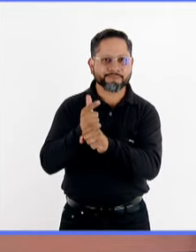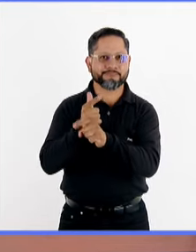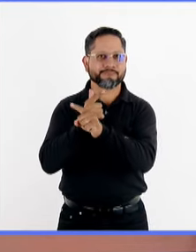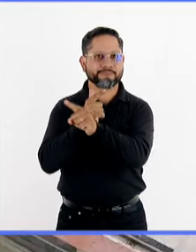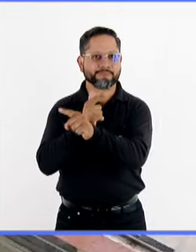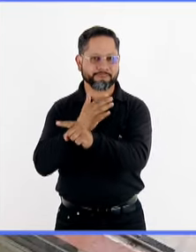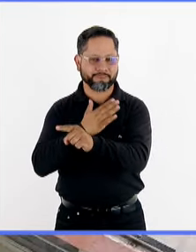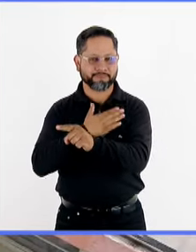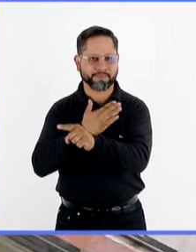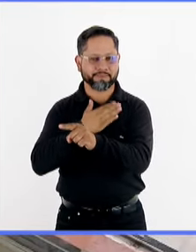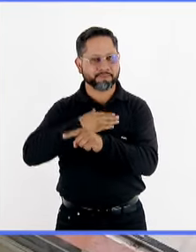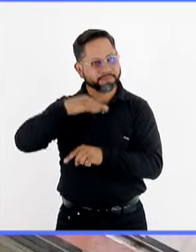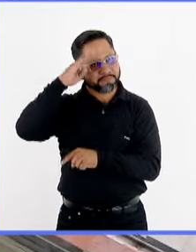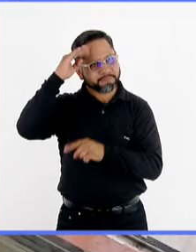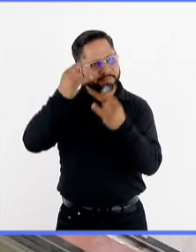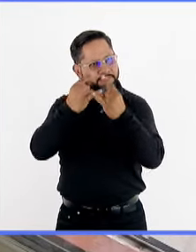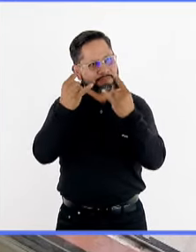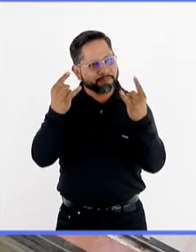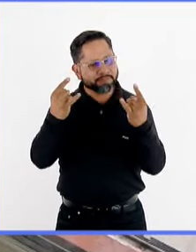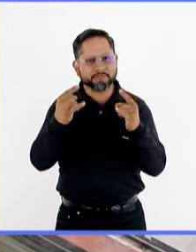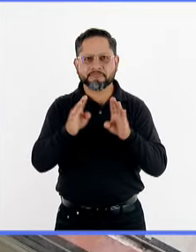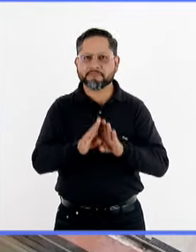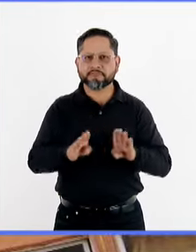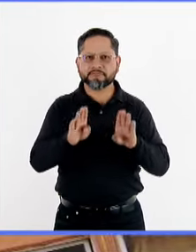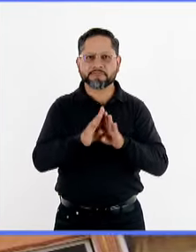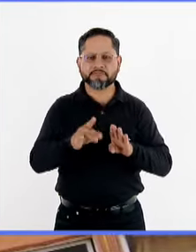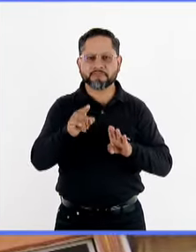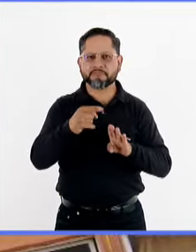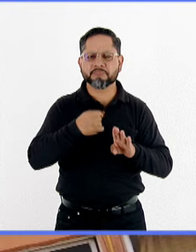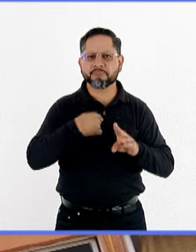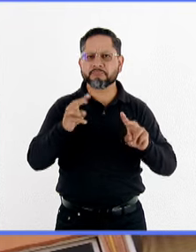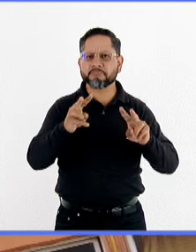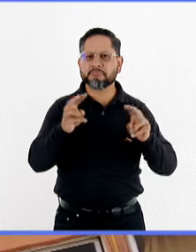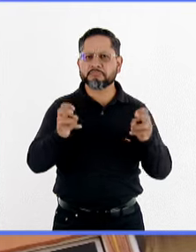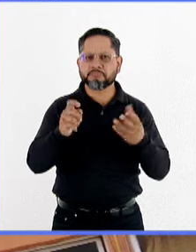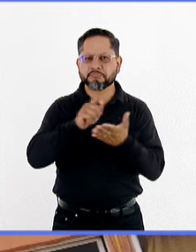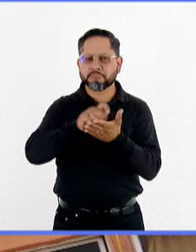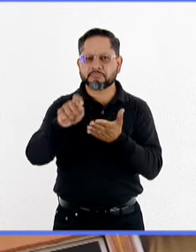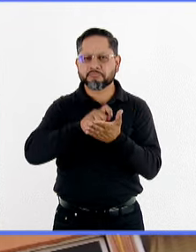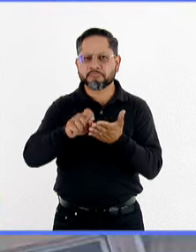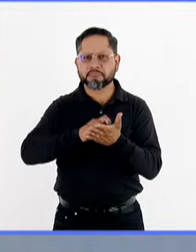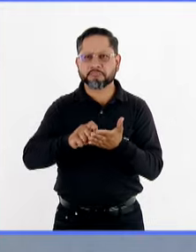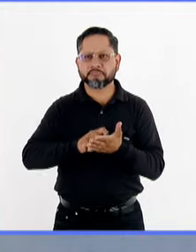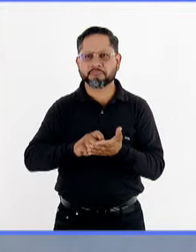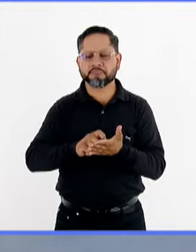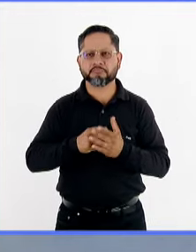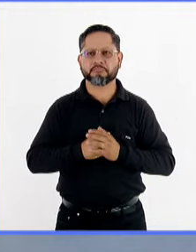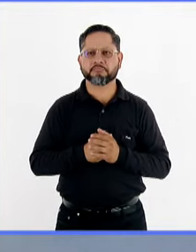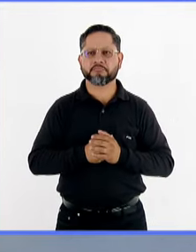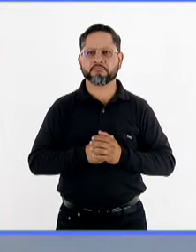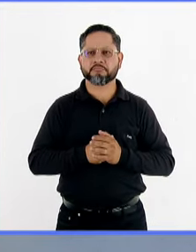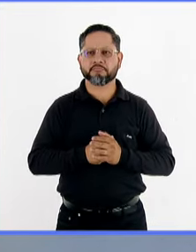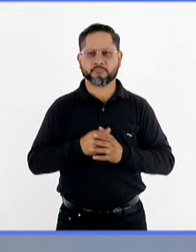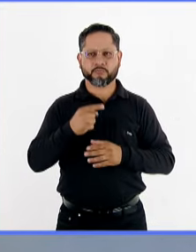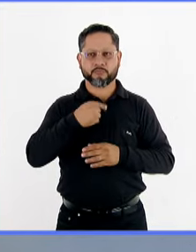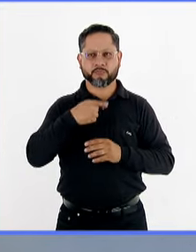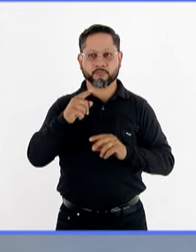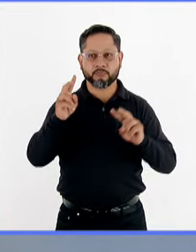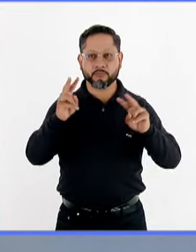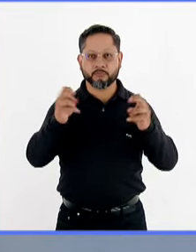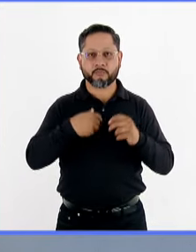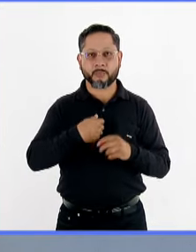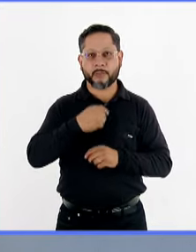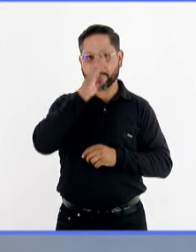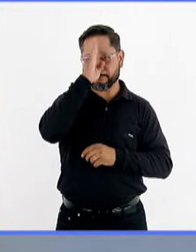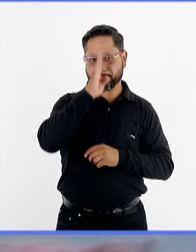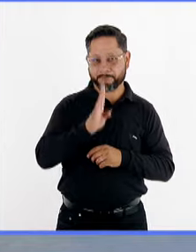prepa y fue como más una crónica. Bueno, esta hora de por qué tuviste que decirle que amabas a Mariana, trato sobre la